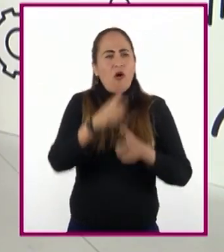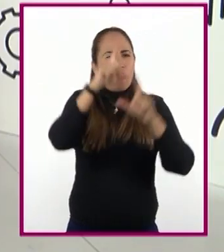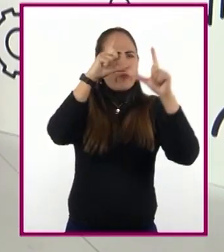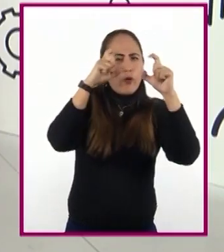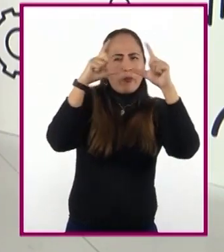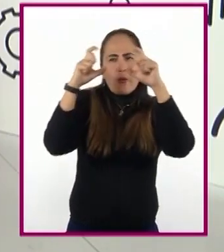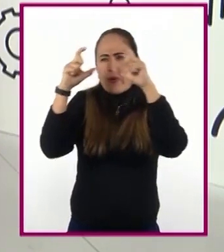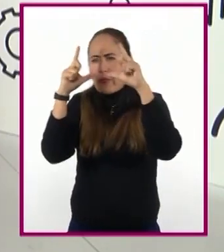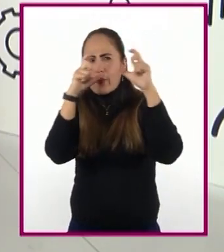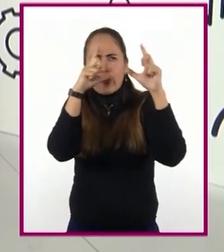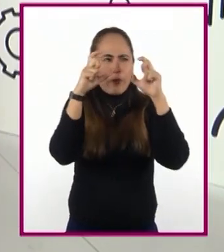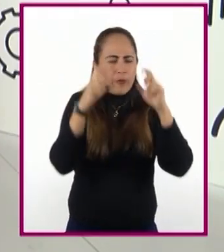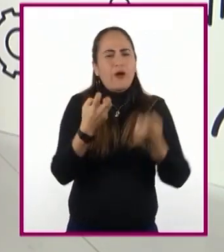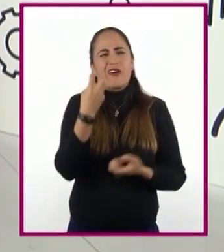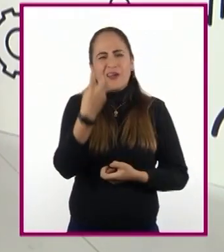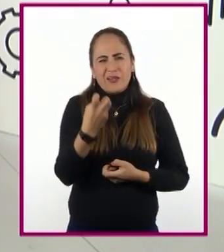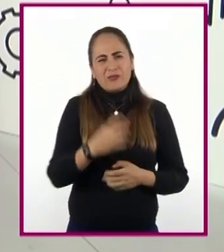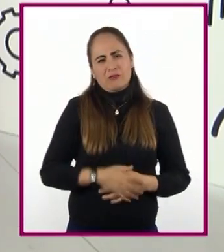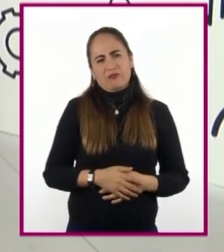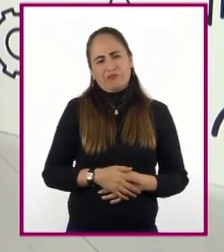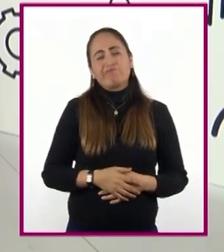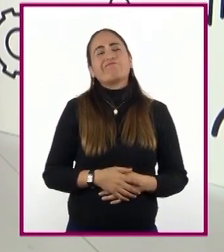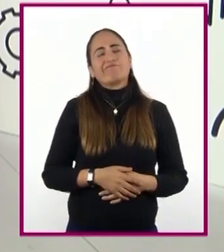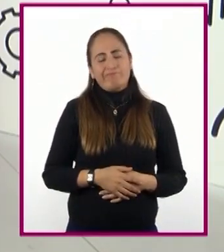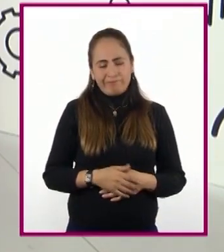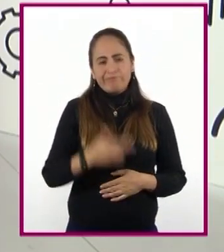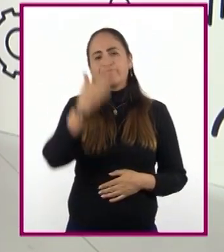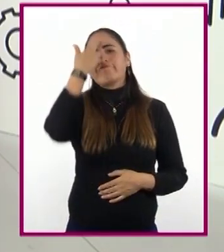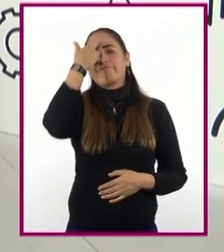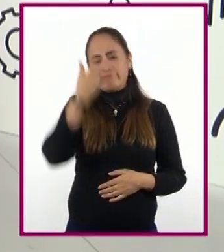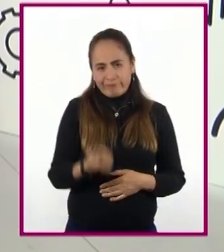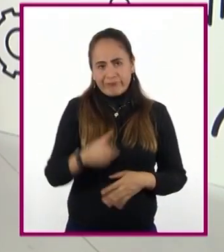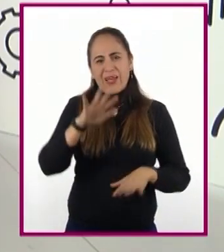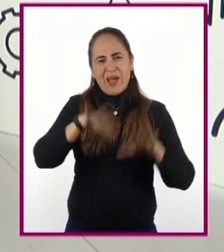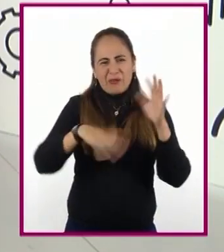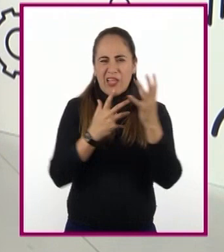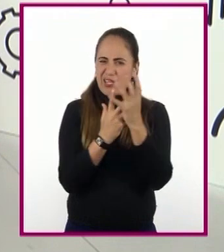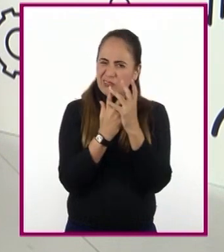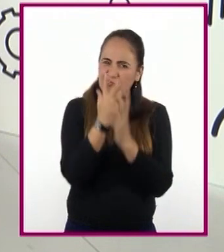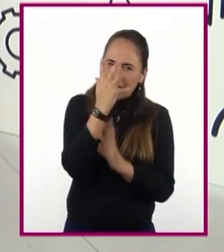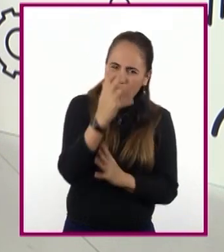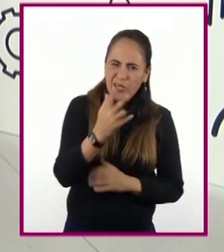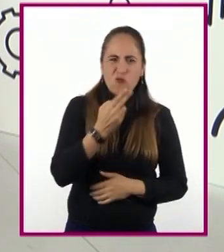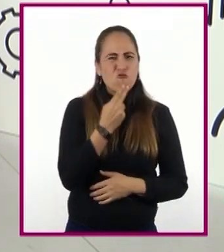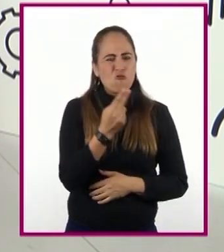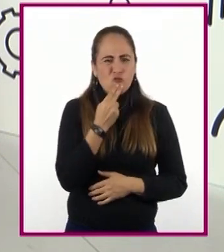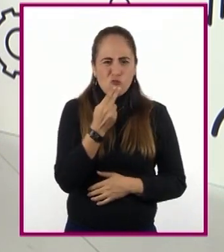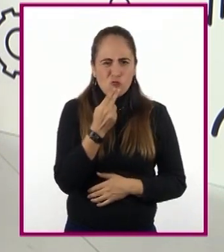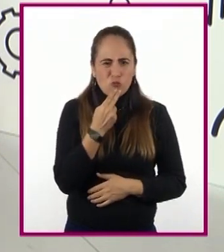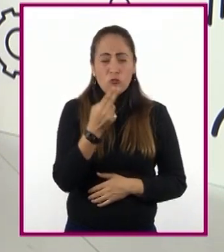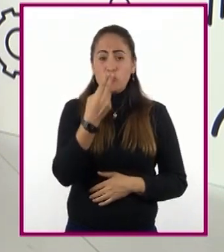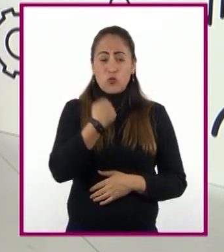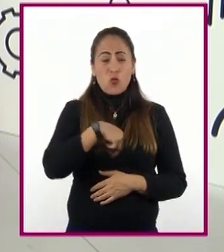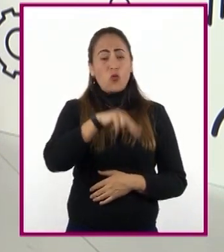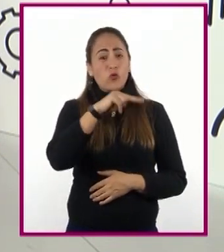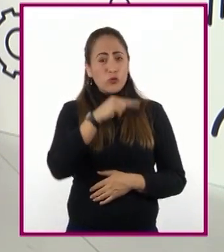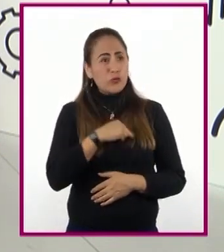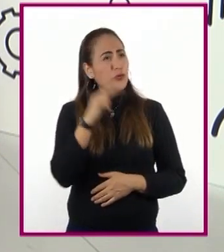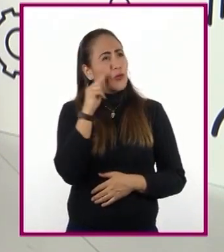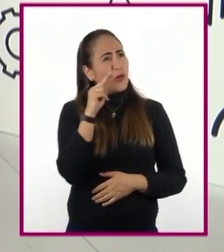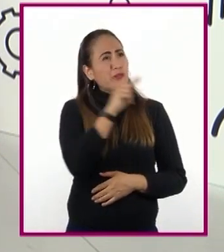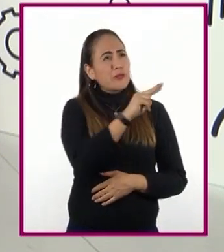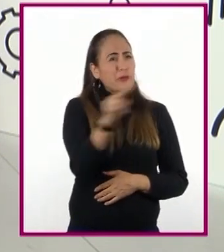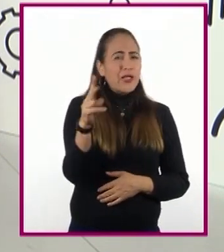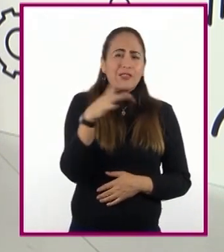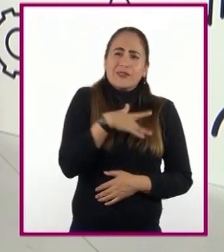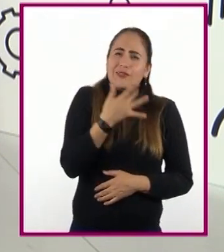Concuerdo contigo, Teresa. Al usar en demasía los dispositivos, no hacemos uso de nuestras